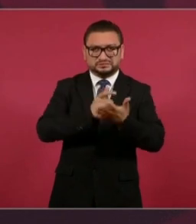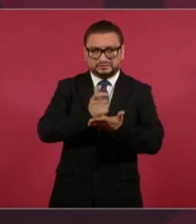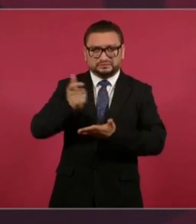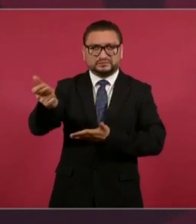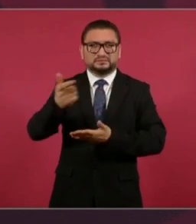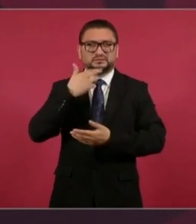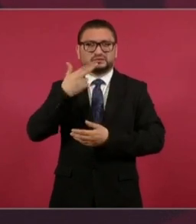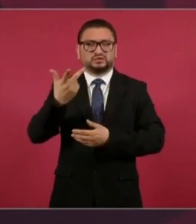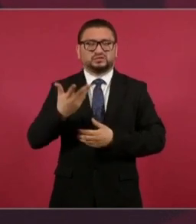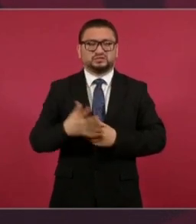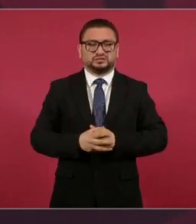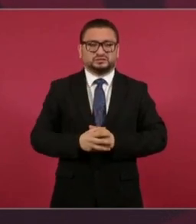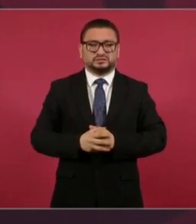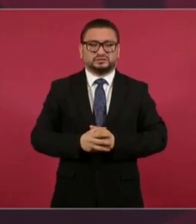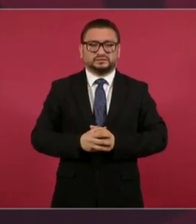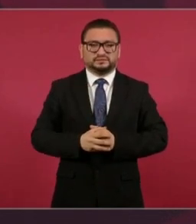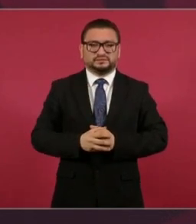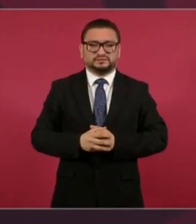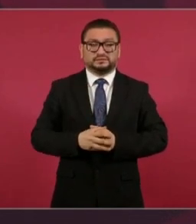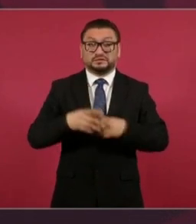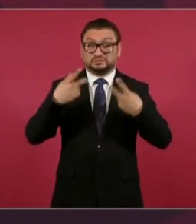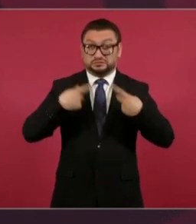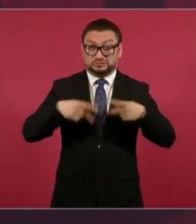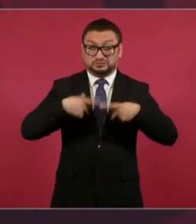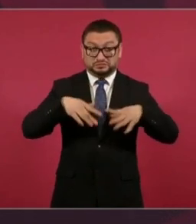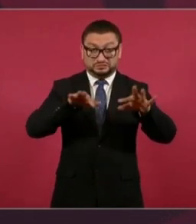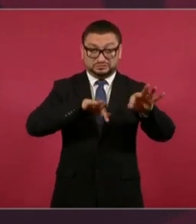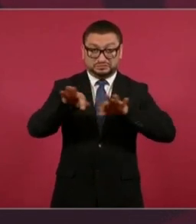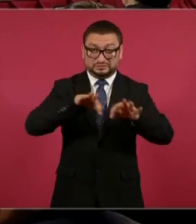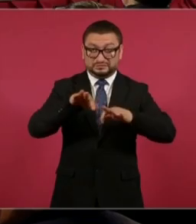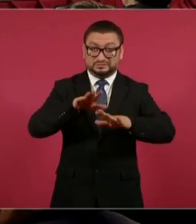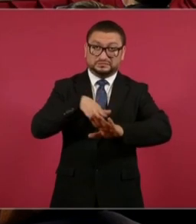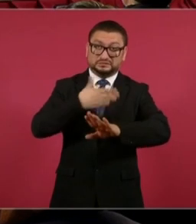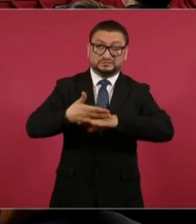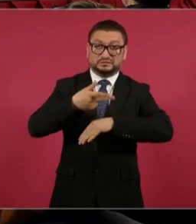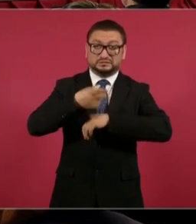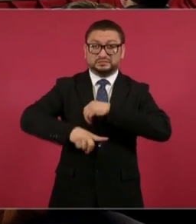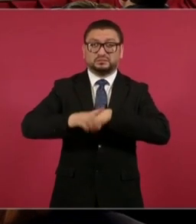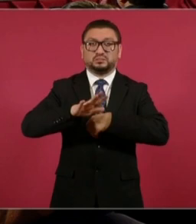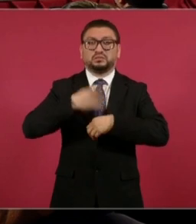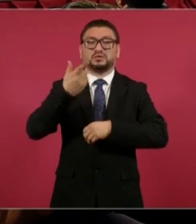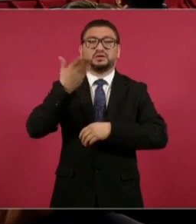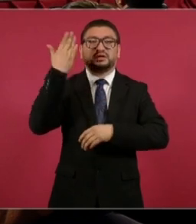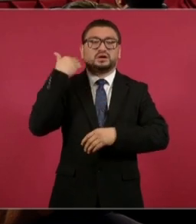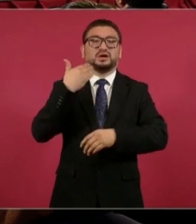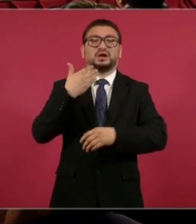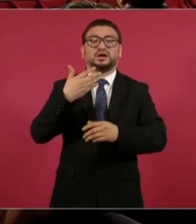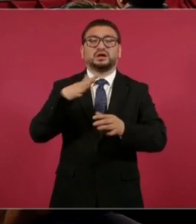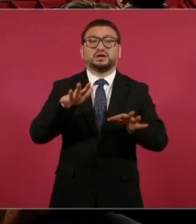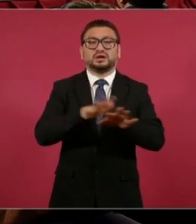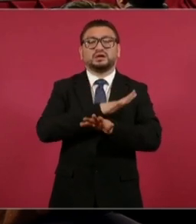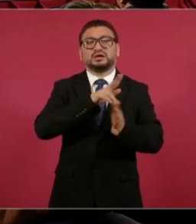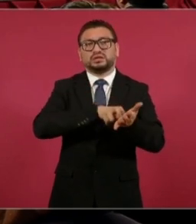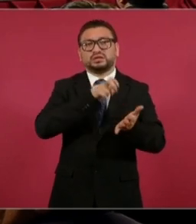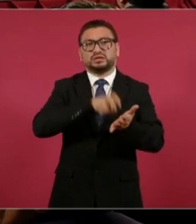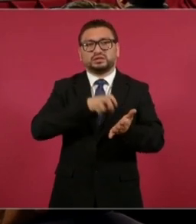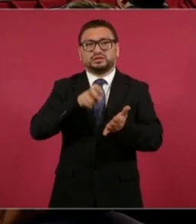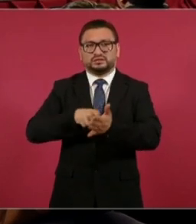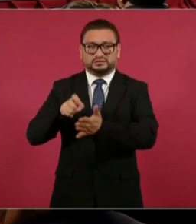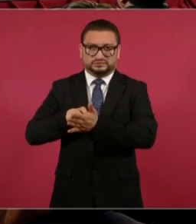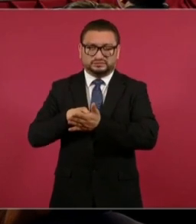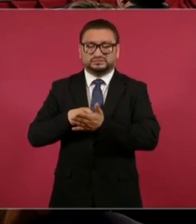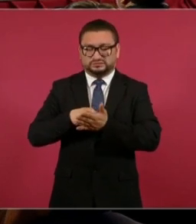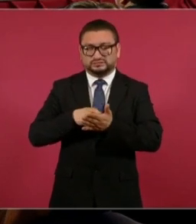trabajadores que fueron dañados por la reforma neoliberal